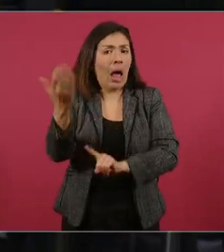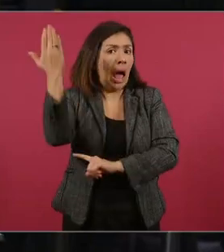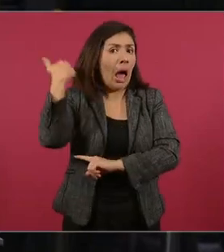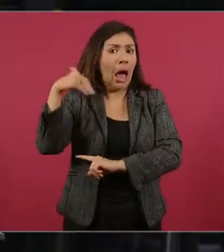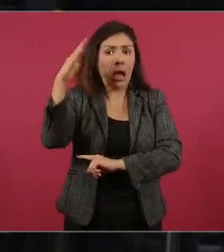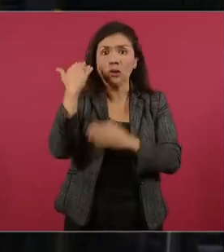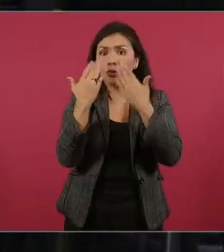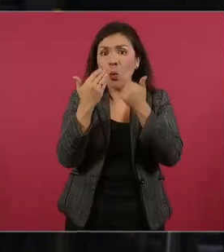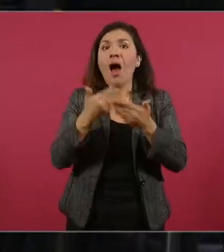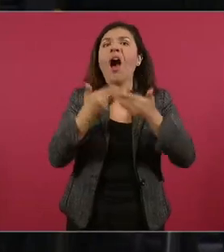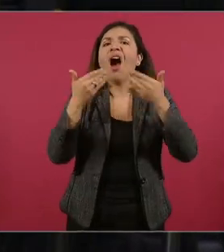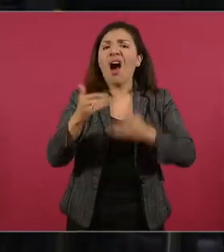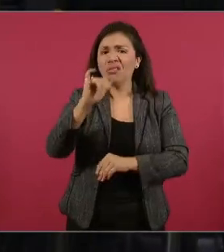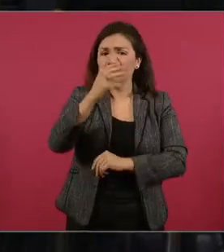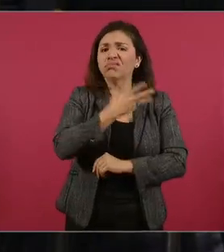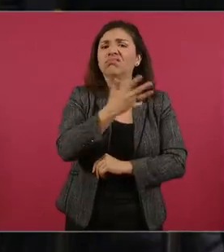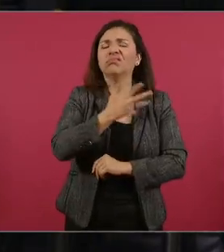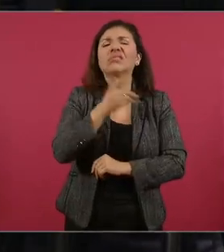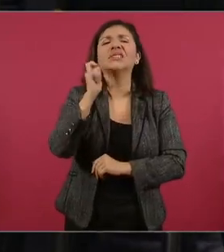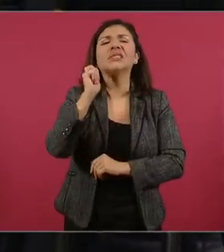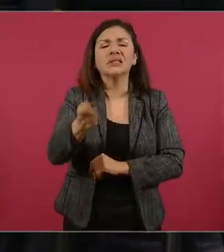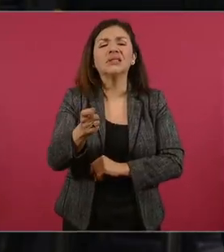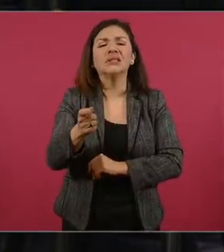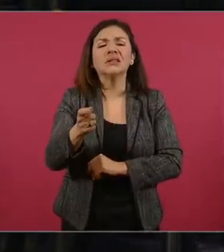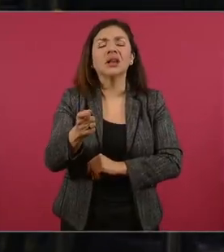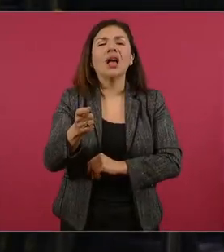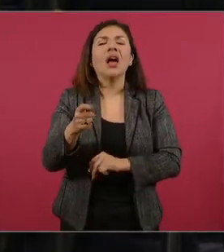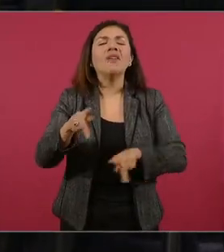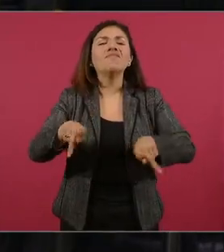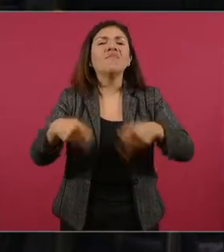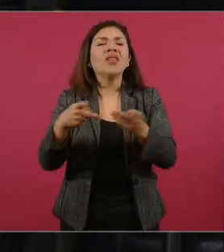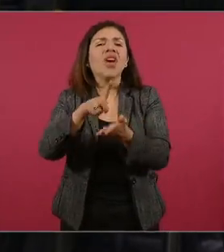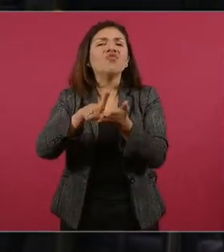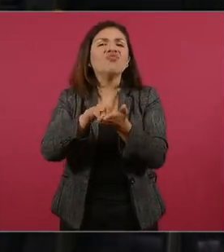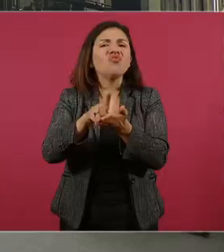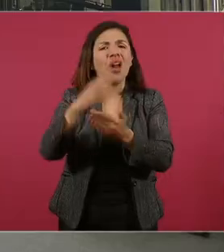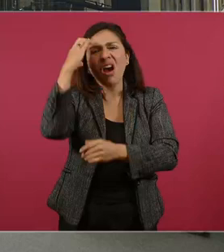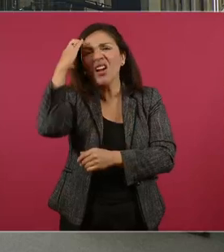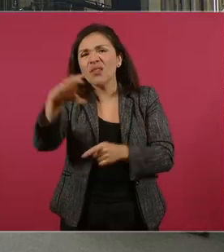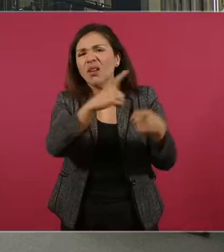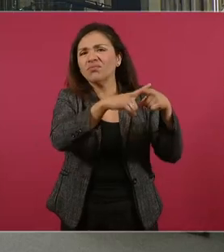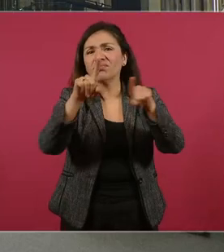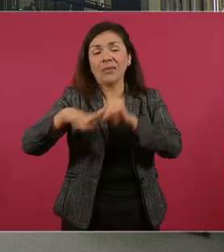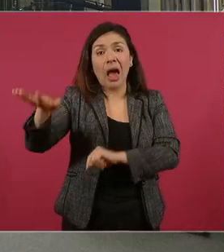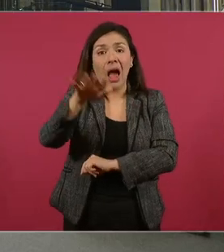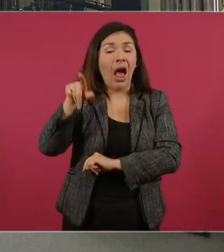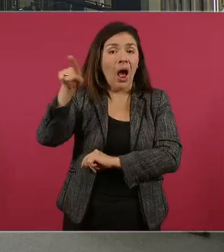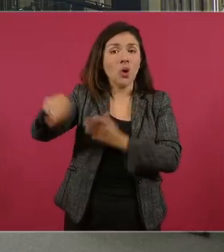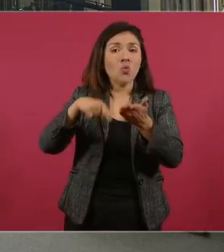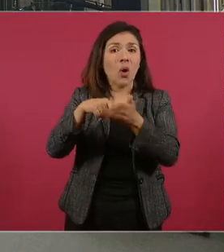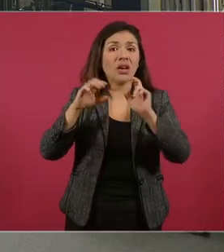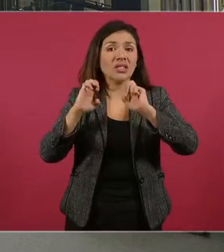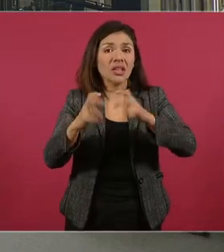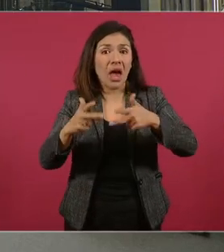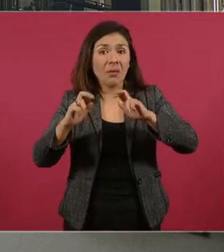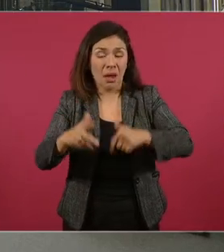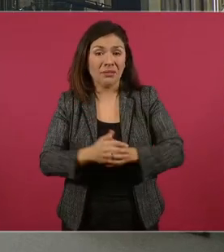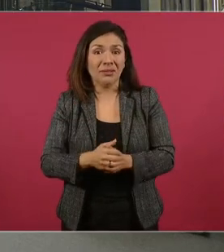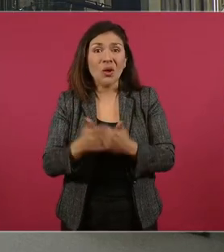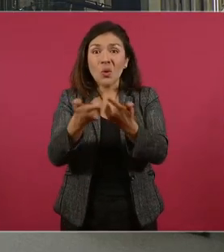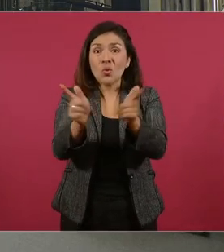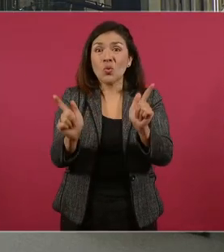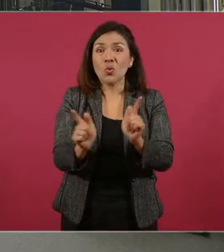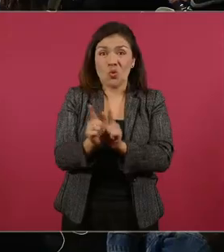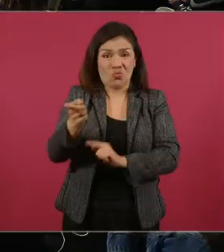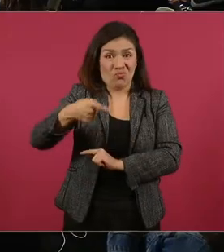entonces, pero que ahora sí la hay, que tiene que ver con el asunto del narcotráfico en toda esta zona de Chiapas. El asentamiento de estos grupos